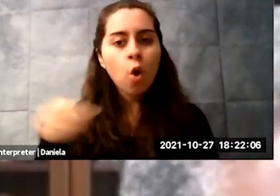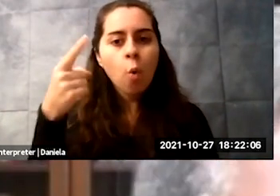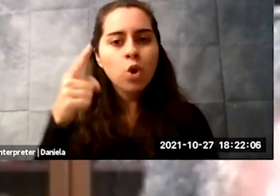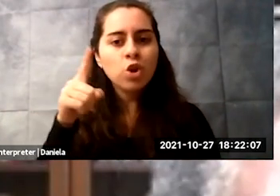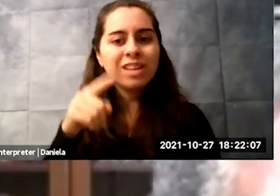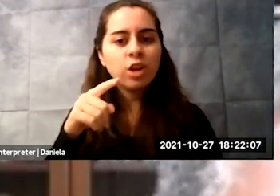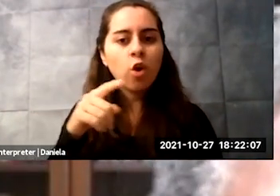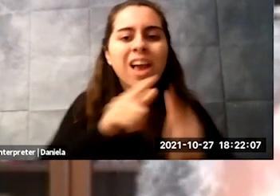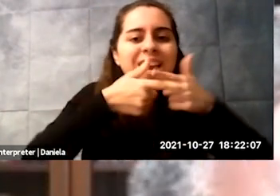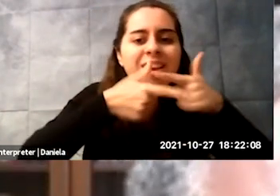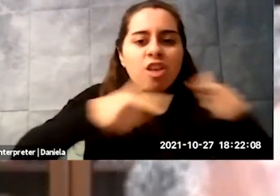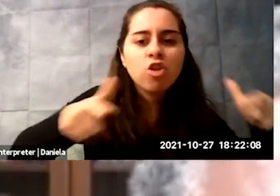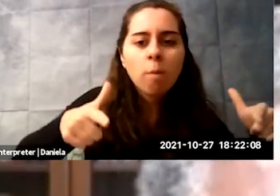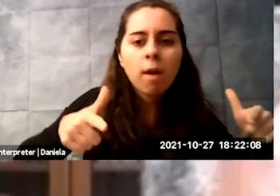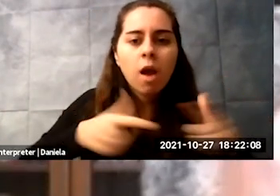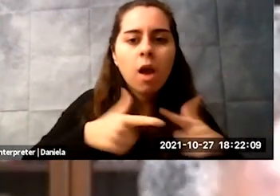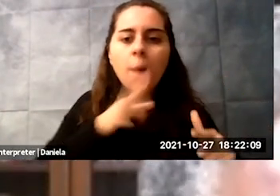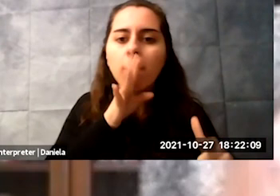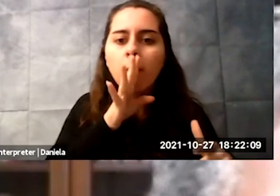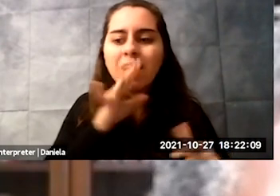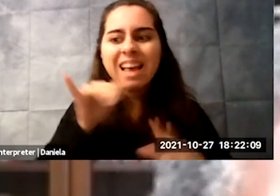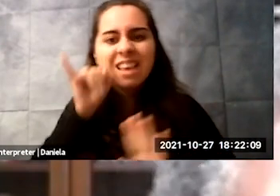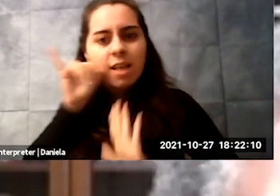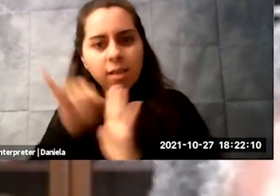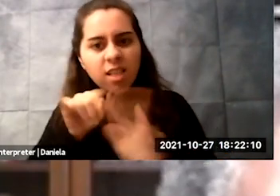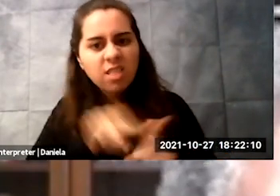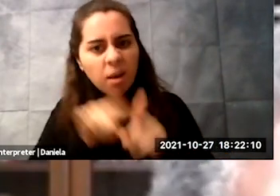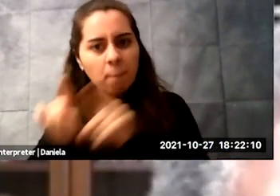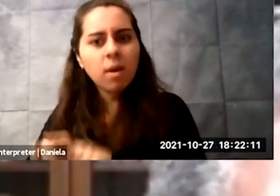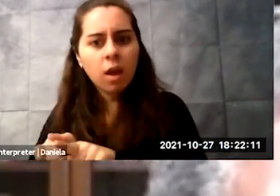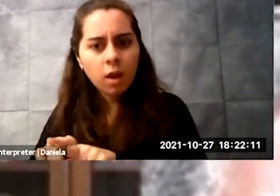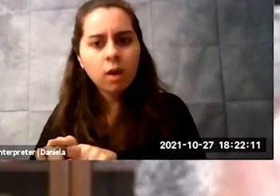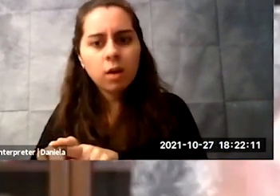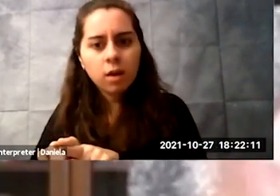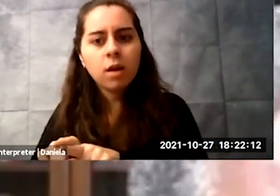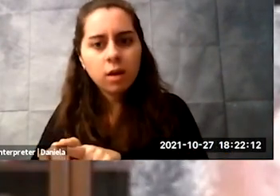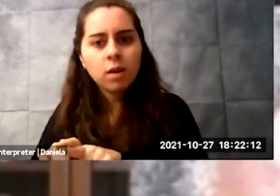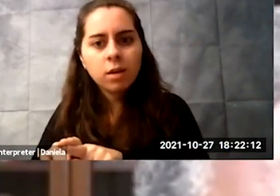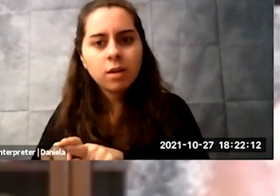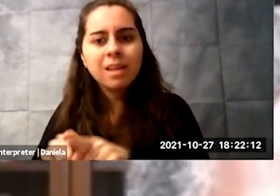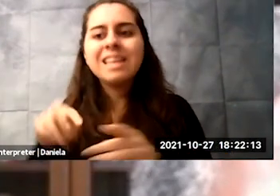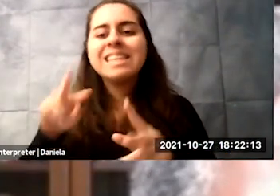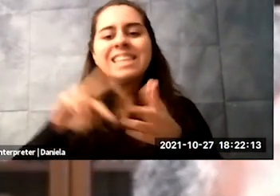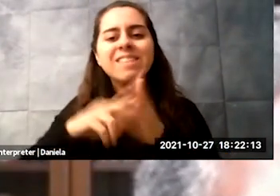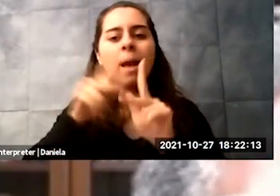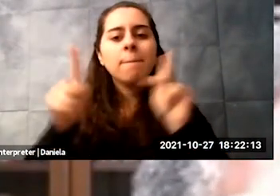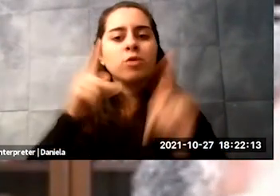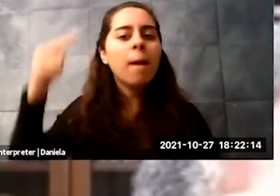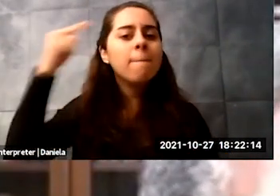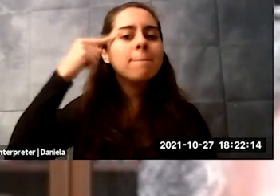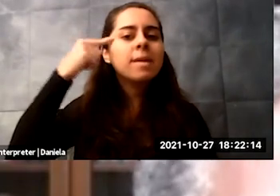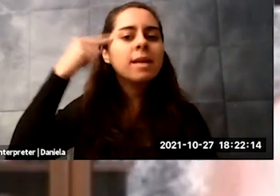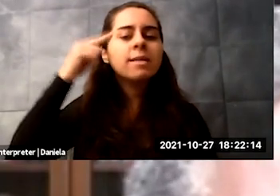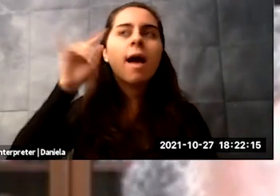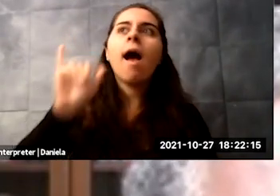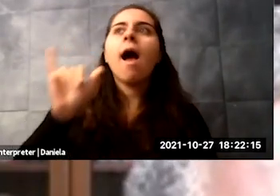idioma, ¿verdad? Entonces eso jamaqueó también, en muchos sentidos, la base más tradicional y estereotipada de esa noción